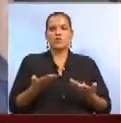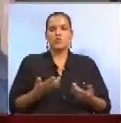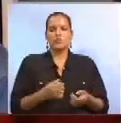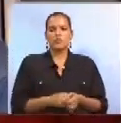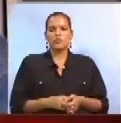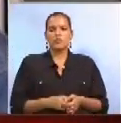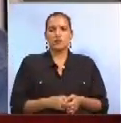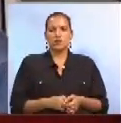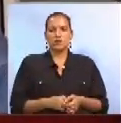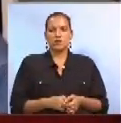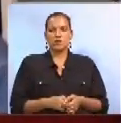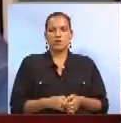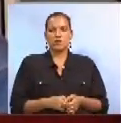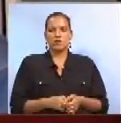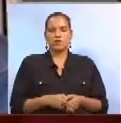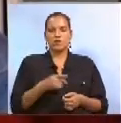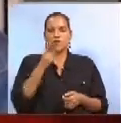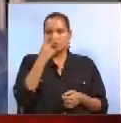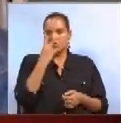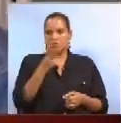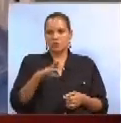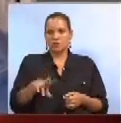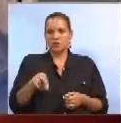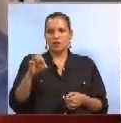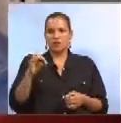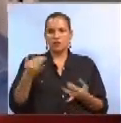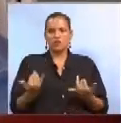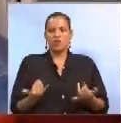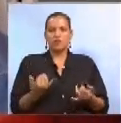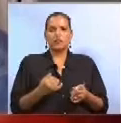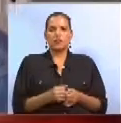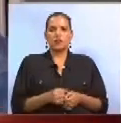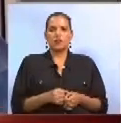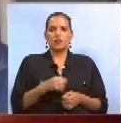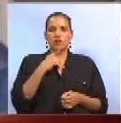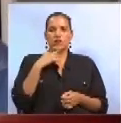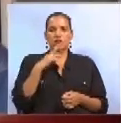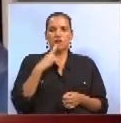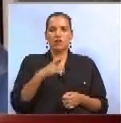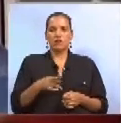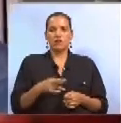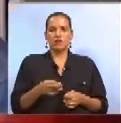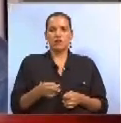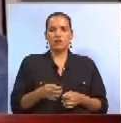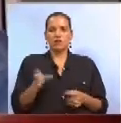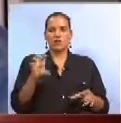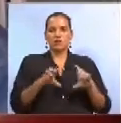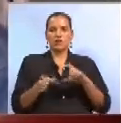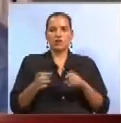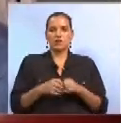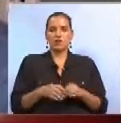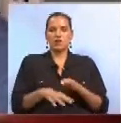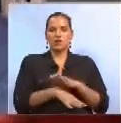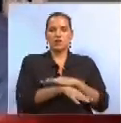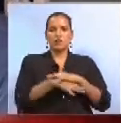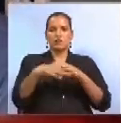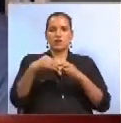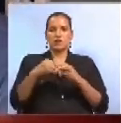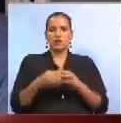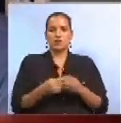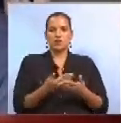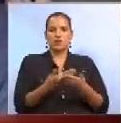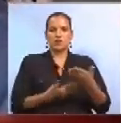material. De lo que hemos encontrado hasta ahora, de acuerdo a los resultados de hidrocarburos totales que nos